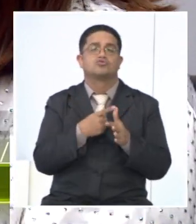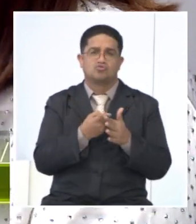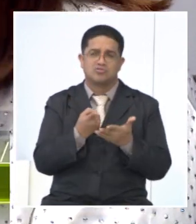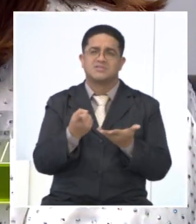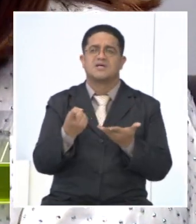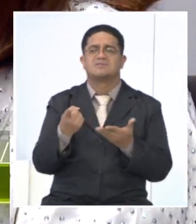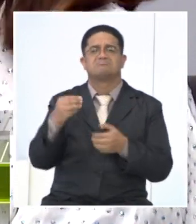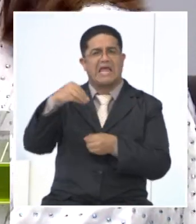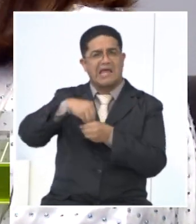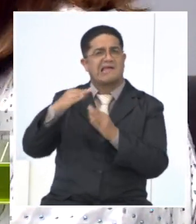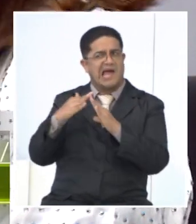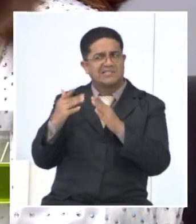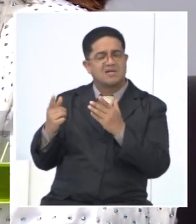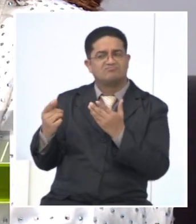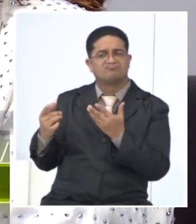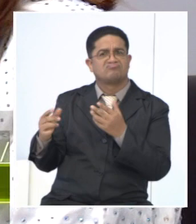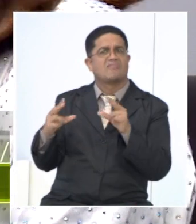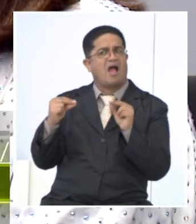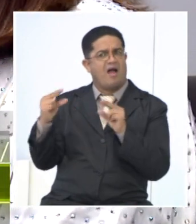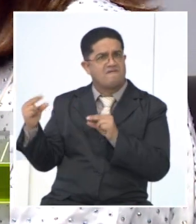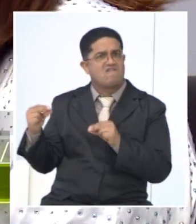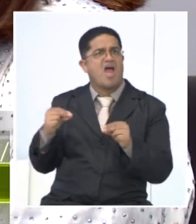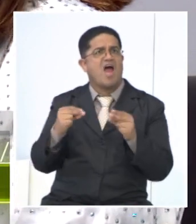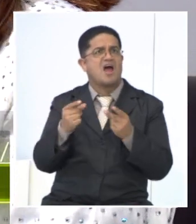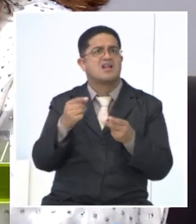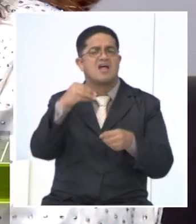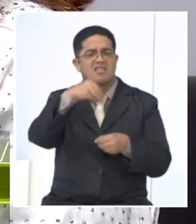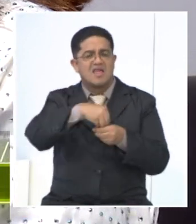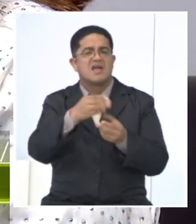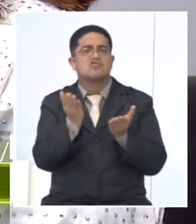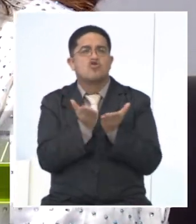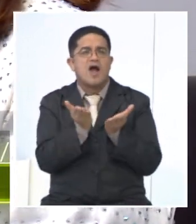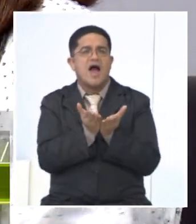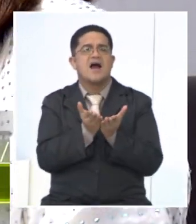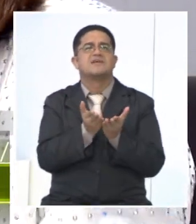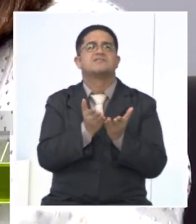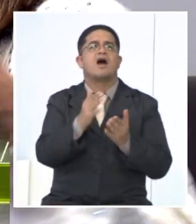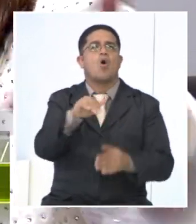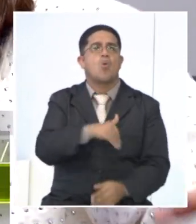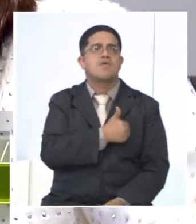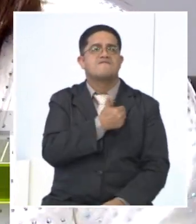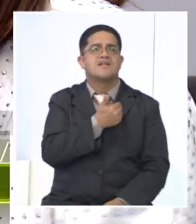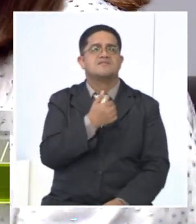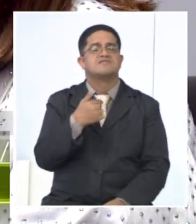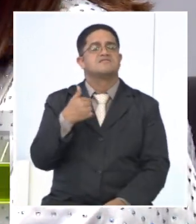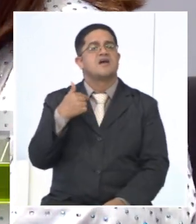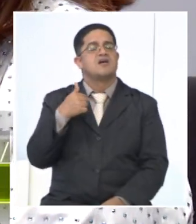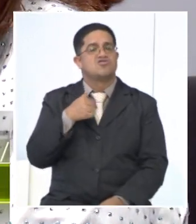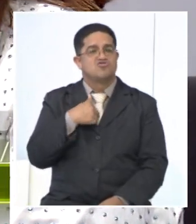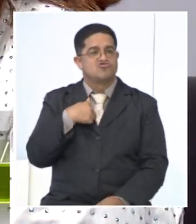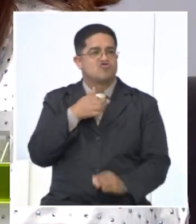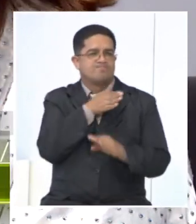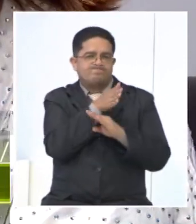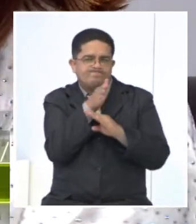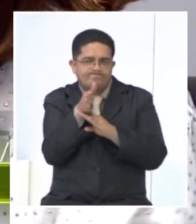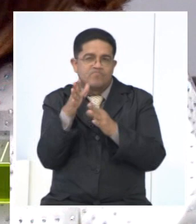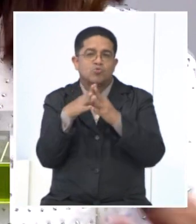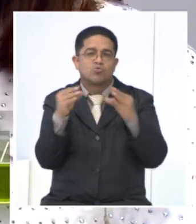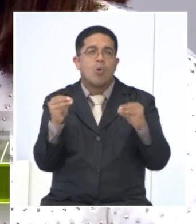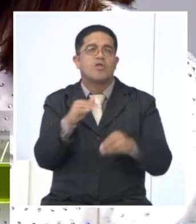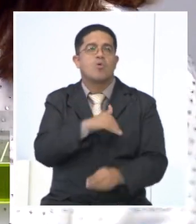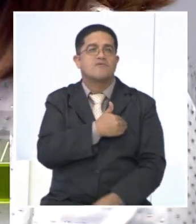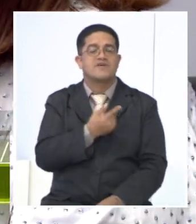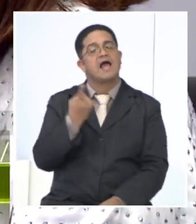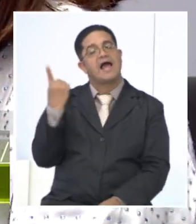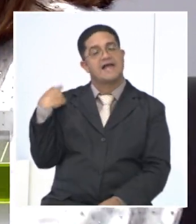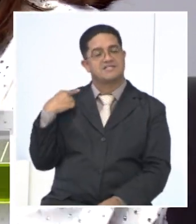Hablemos en casa, hablemos en el colegio, hablemos en las universidades. Yo estoy haciendo una ruta de universidades, ya comencé ayer